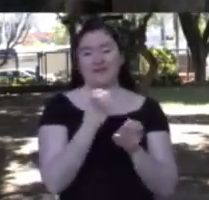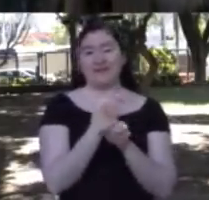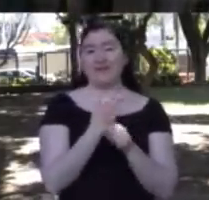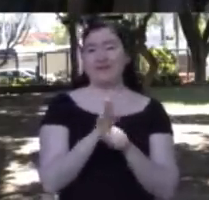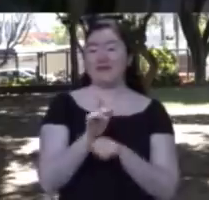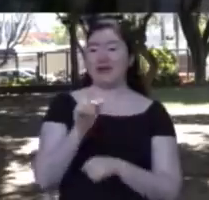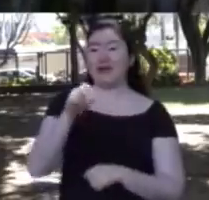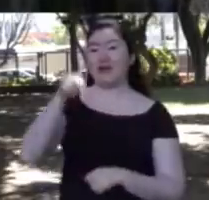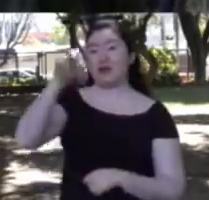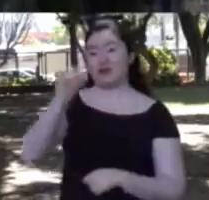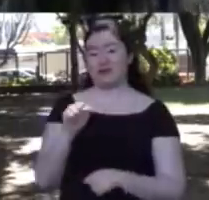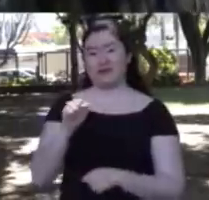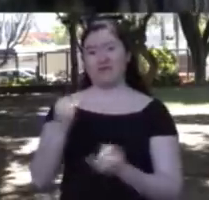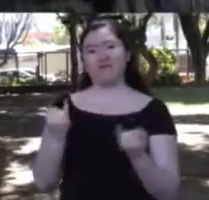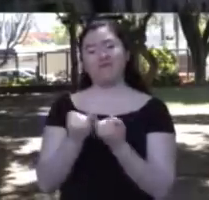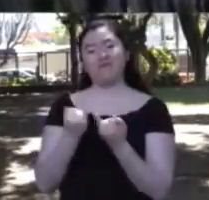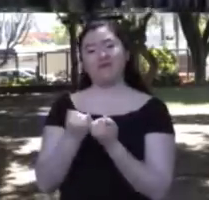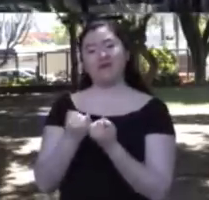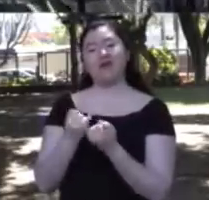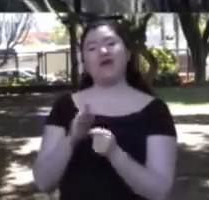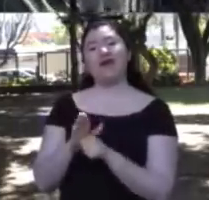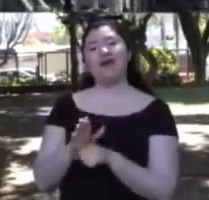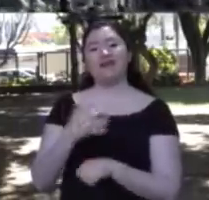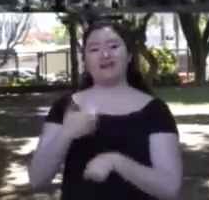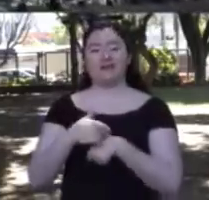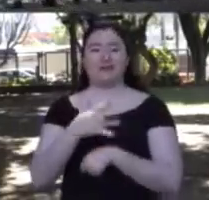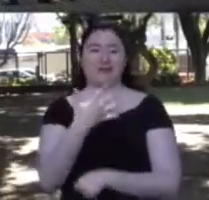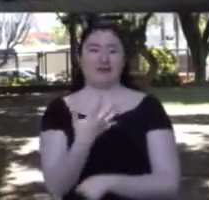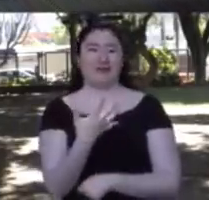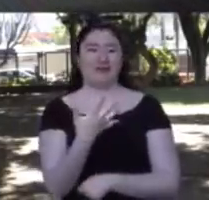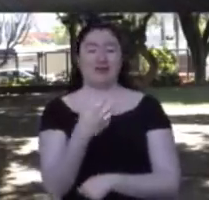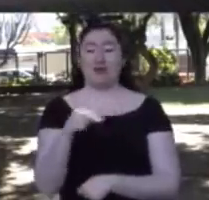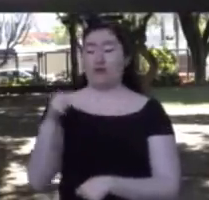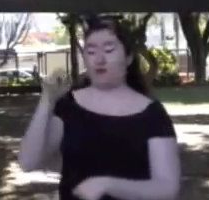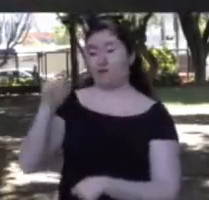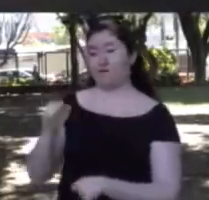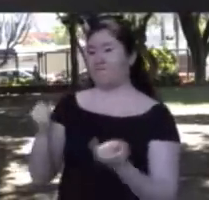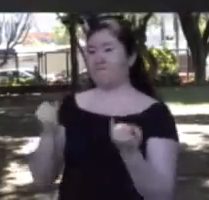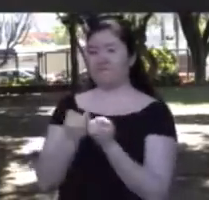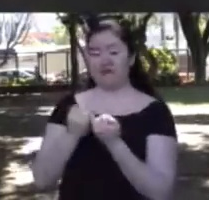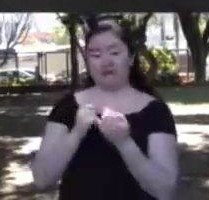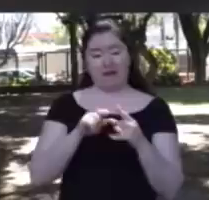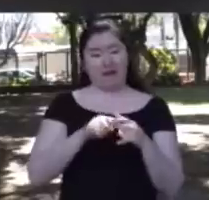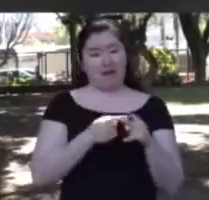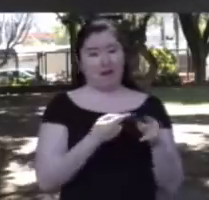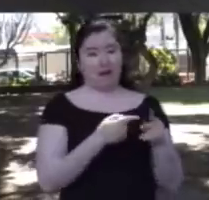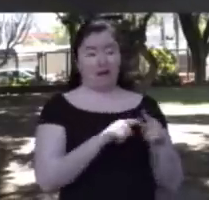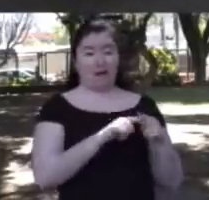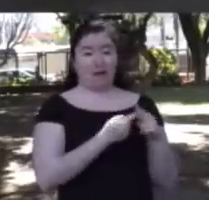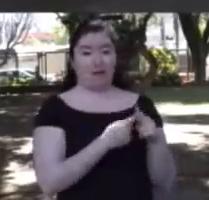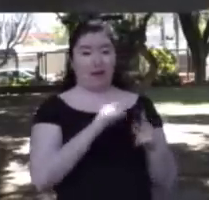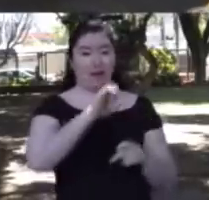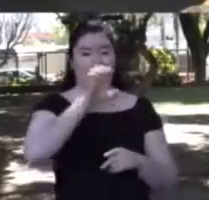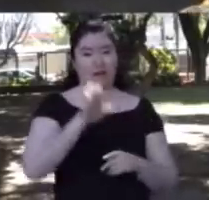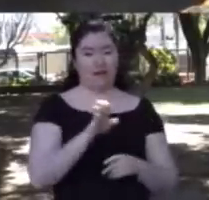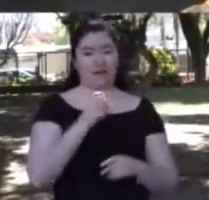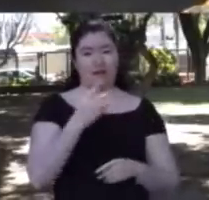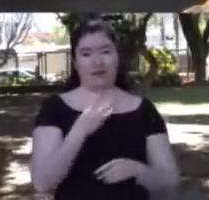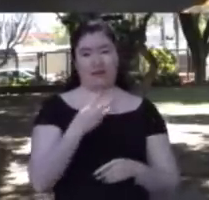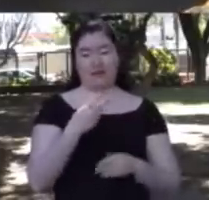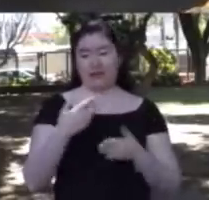más al oriente de la ciudad, cruza norte-sur y que va a cruzar pues desde el inicio del eje 3 oriente